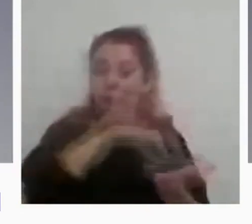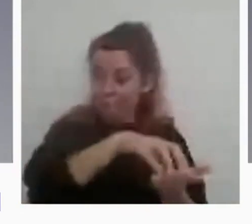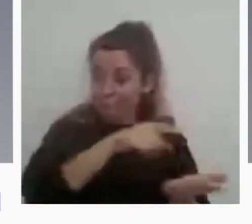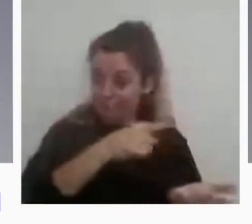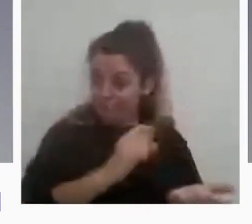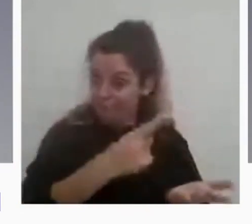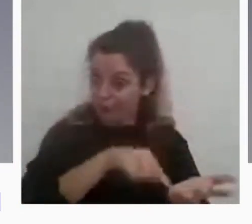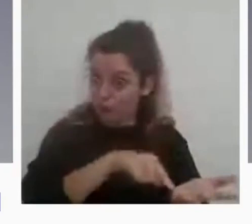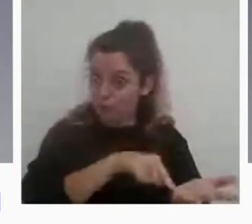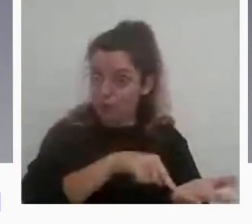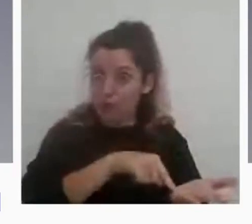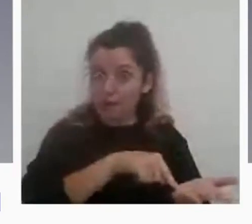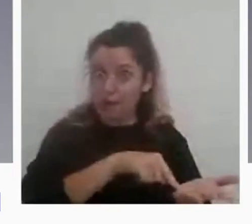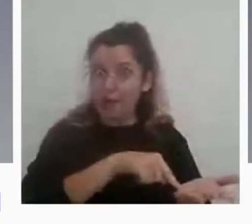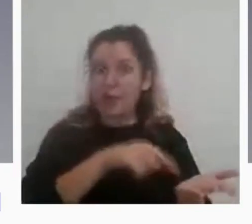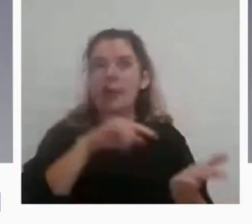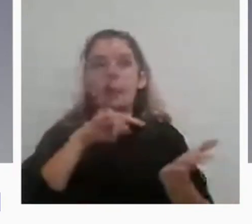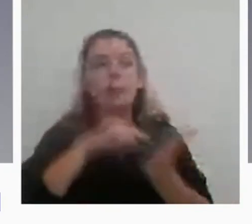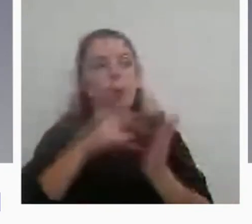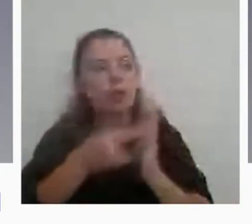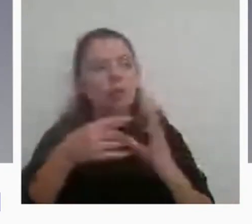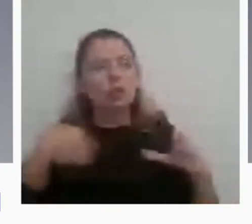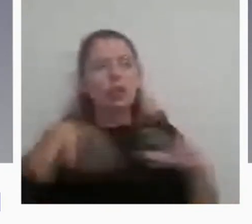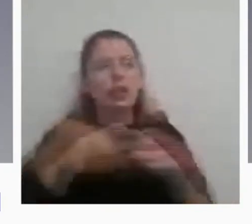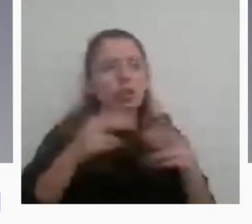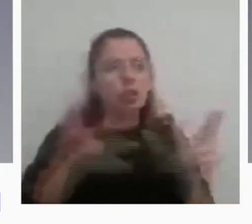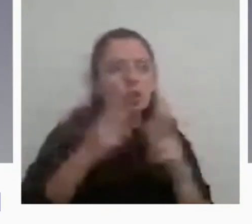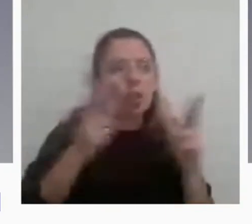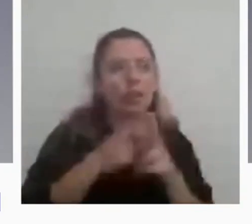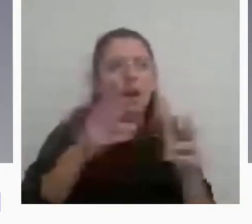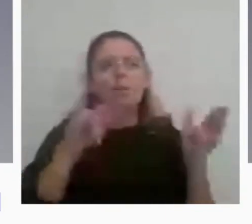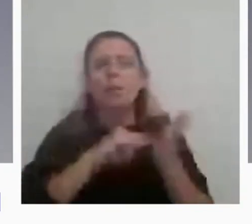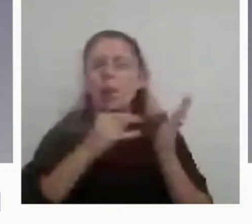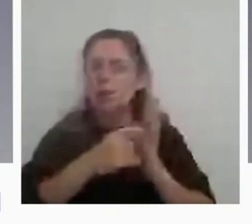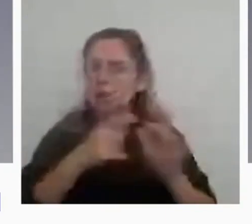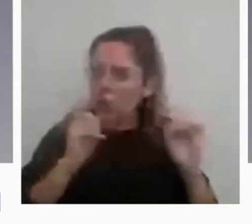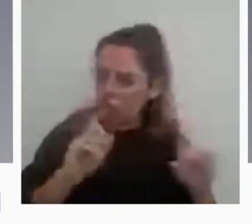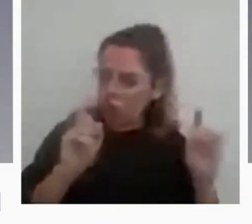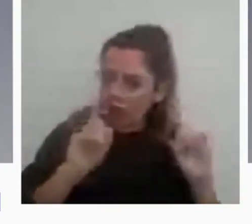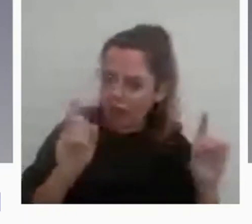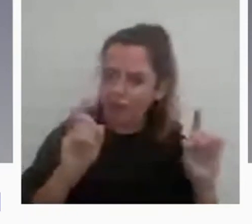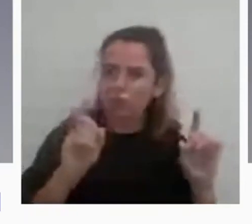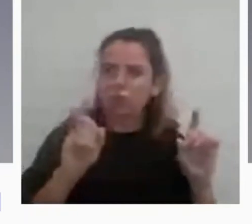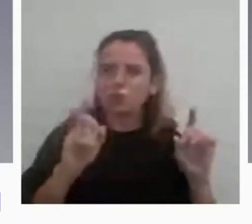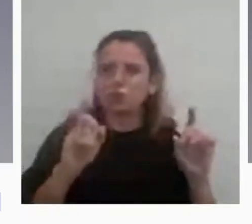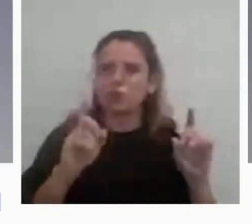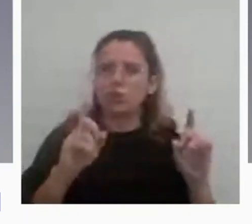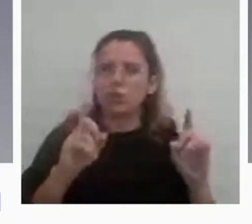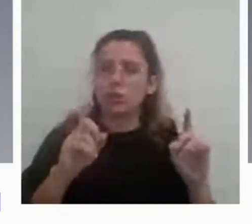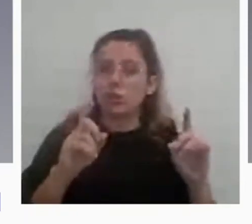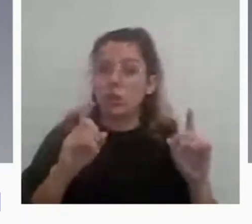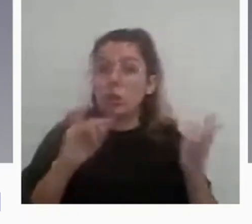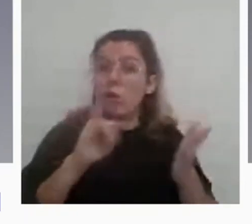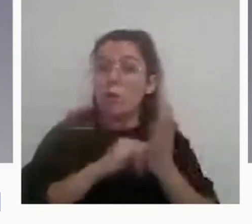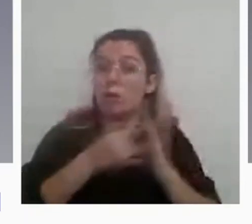estos proyectos de inclusión social, de educativos, de agregar toda